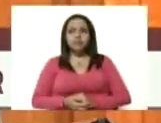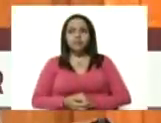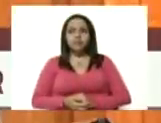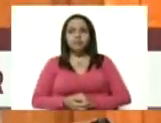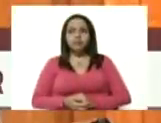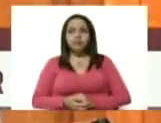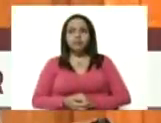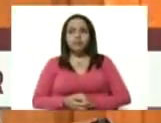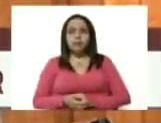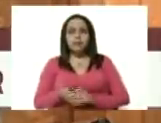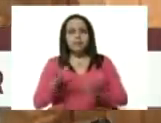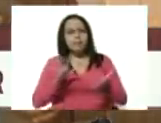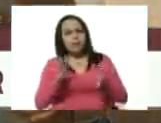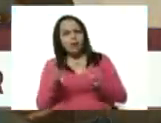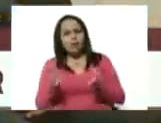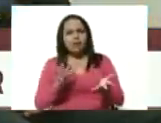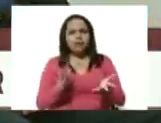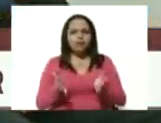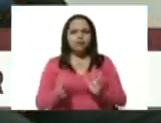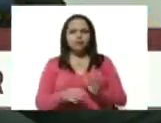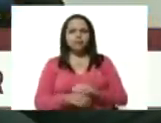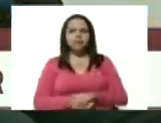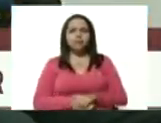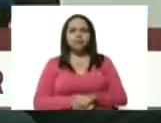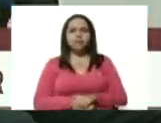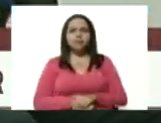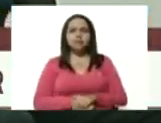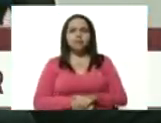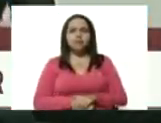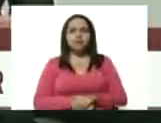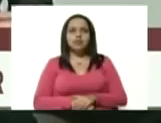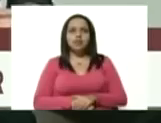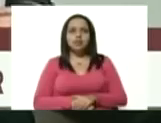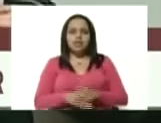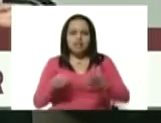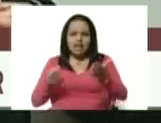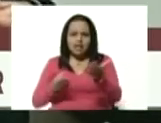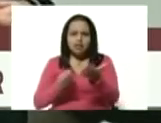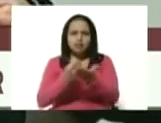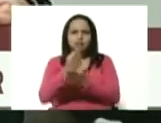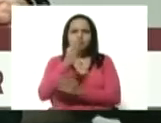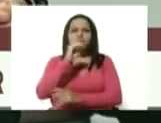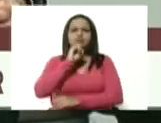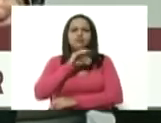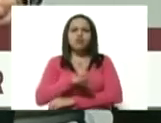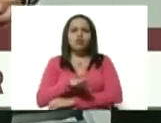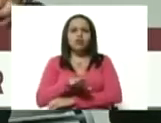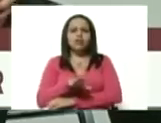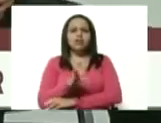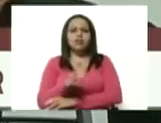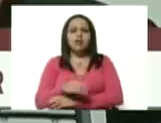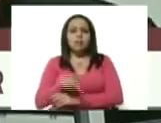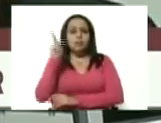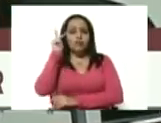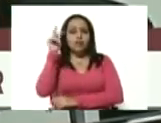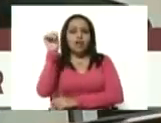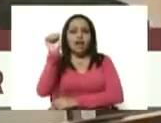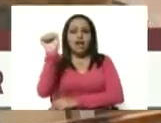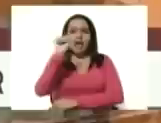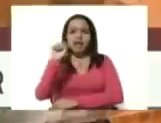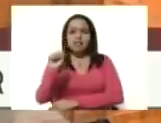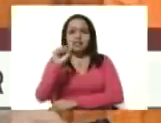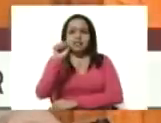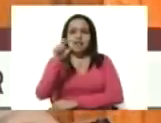poco a grandes zancadas la trayectoria de Salia en el periodismo venezolano. Luego